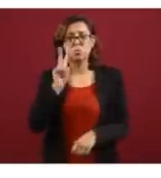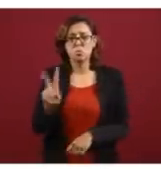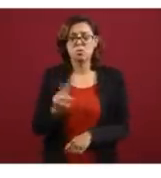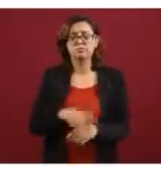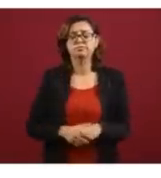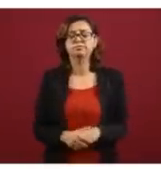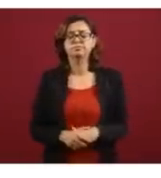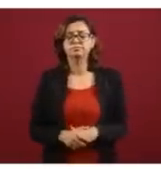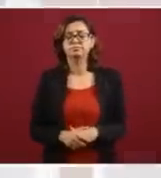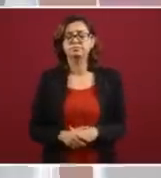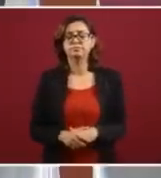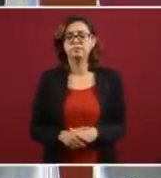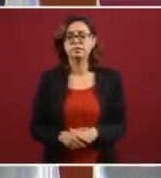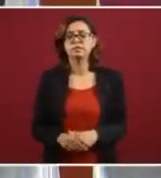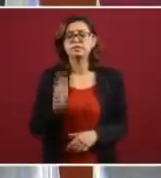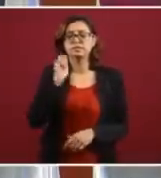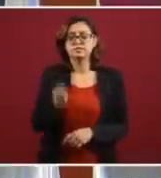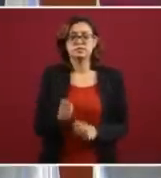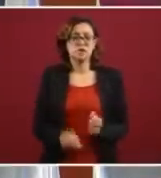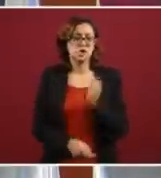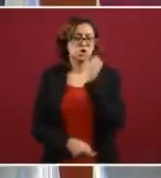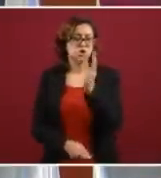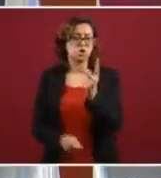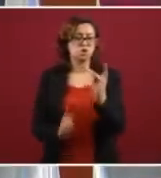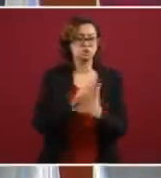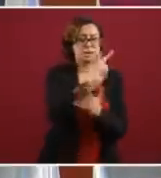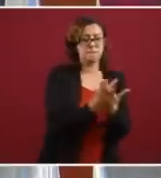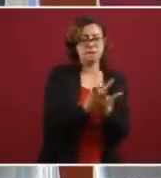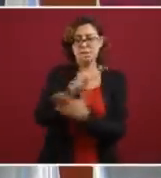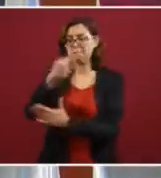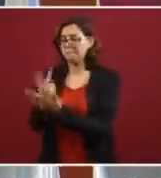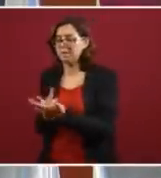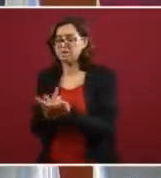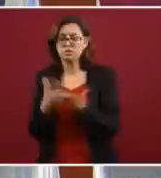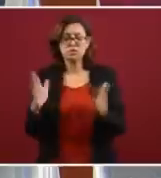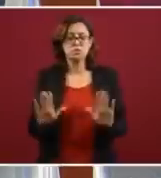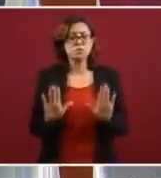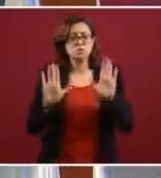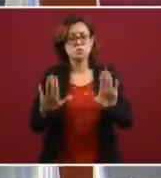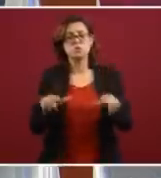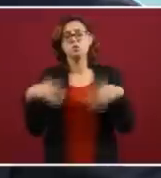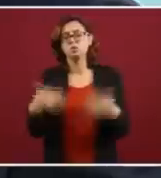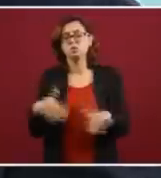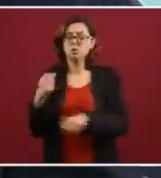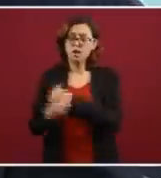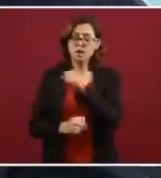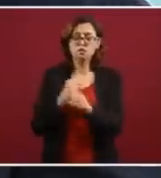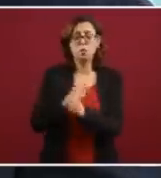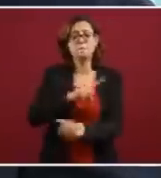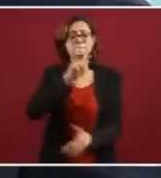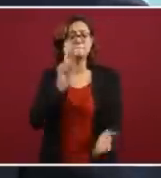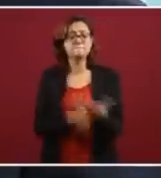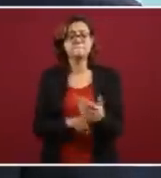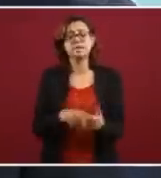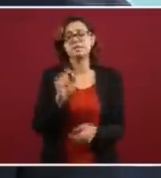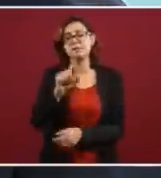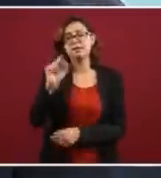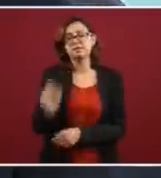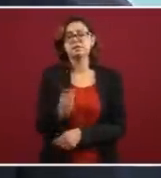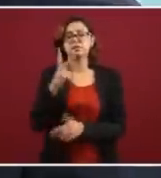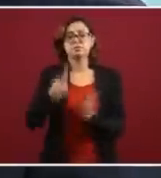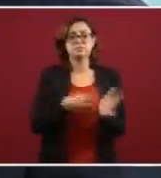En resumen, estos dos importantes planes emblemáticos han tenido a lo largo de este año 1,022 operaciones